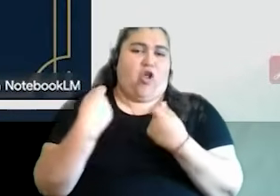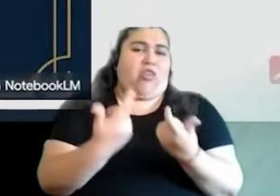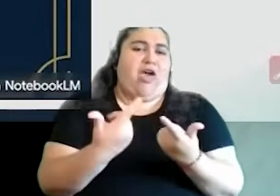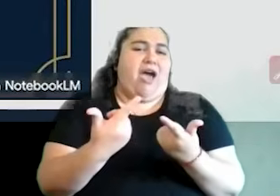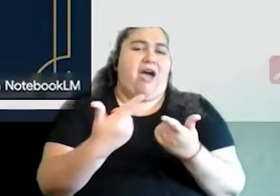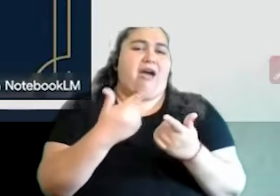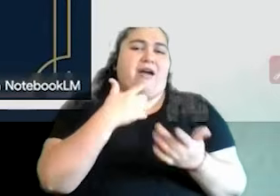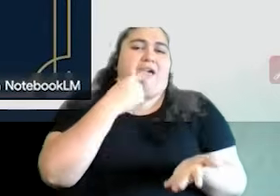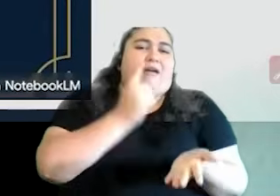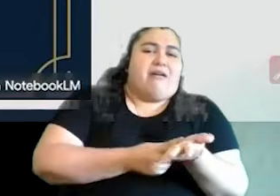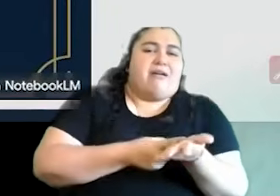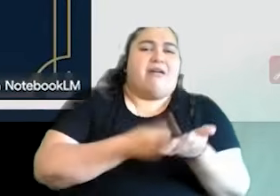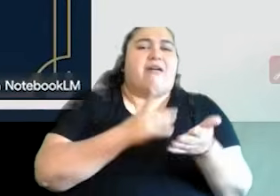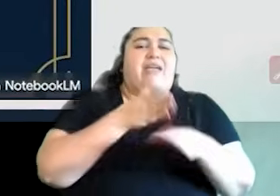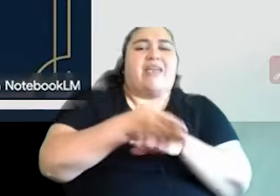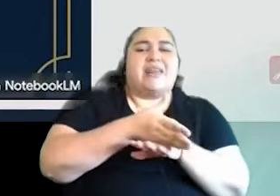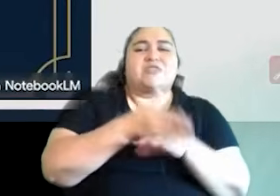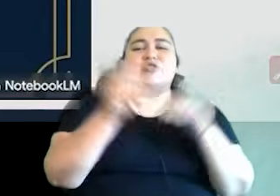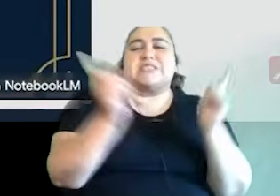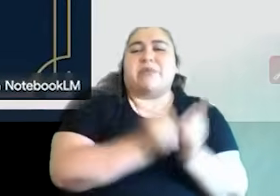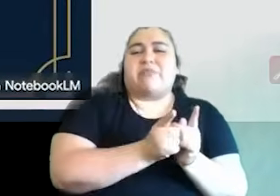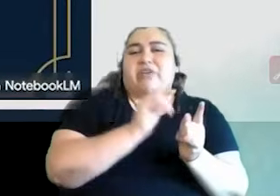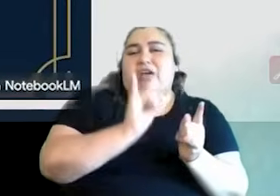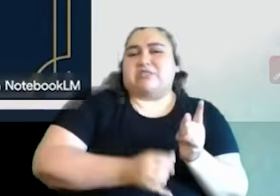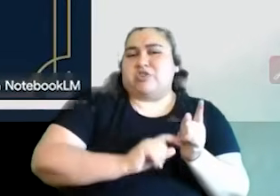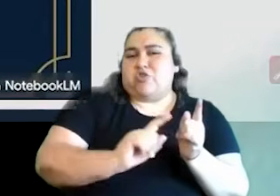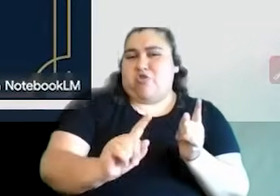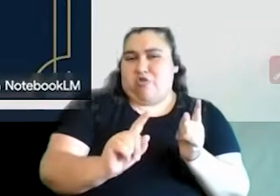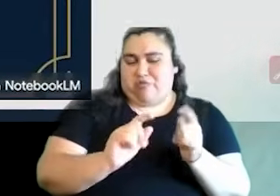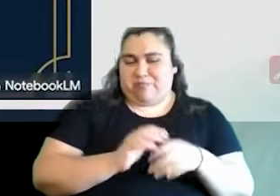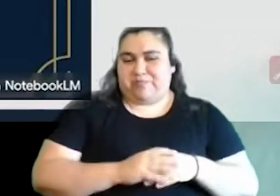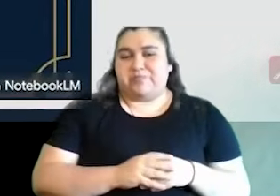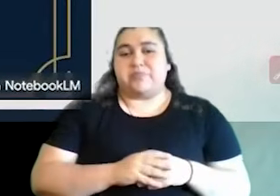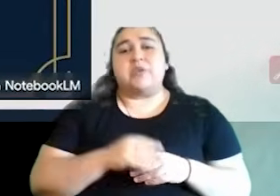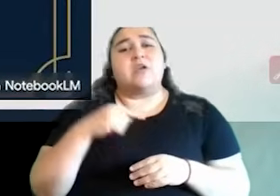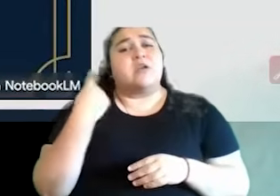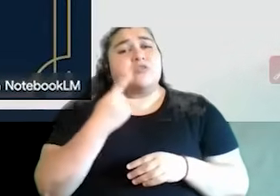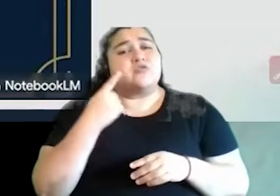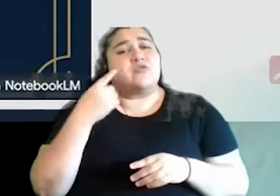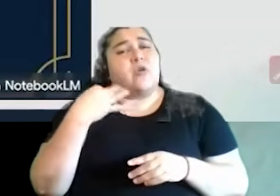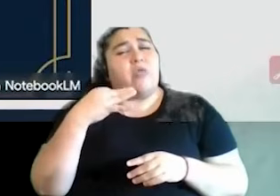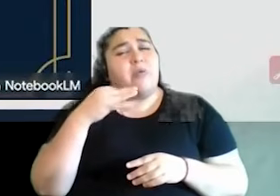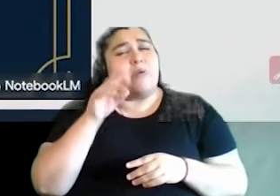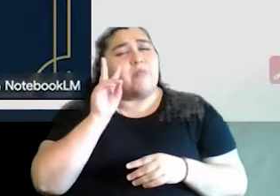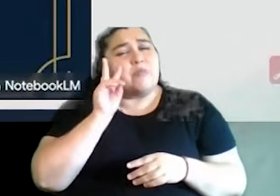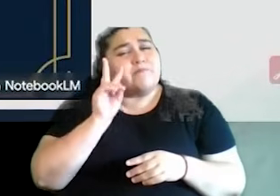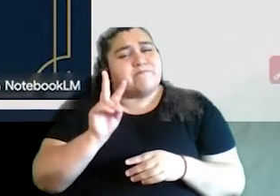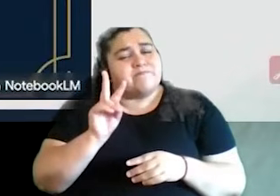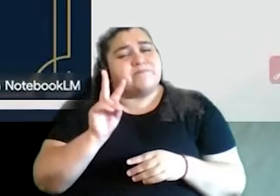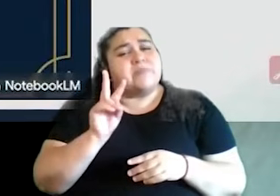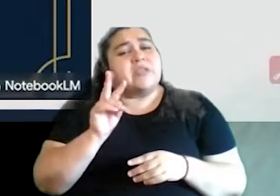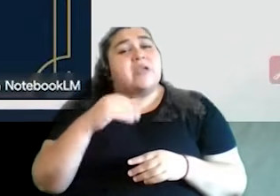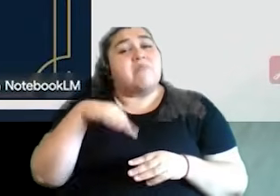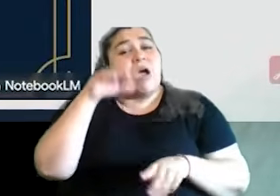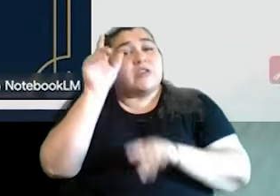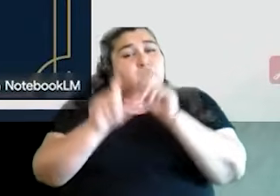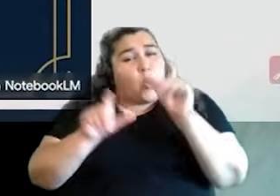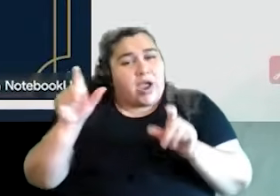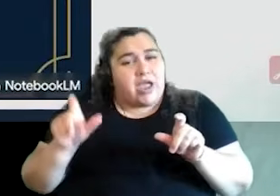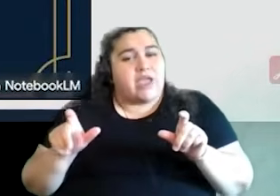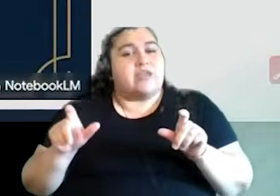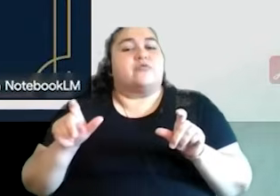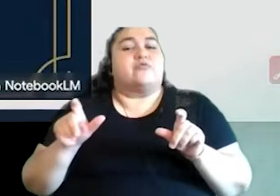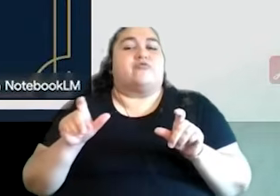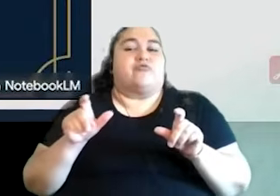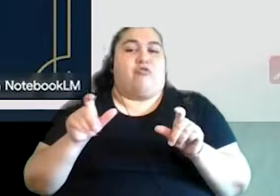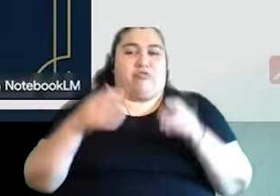simplificación. Entonces, lo primero que tenemos que considerar es que los sujetos, personas humanas, instituciones individuales que quieran